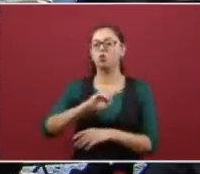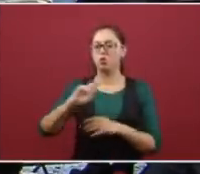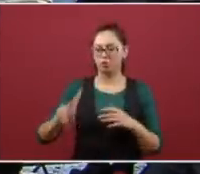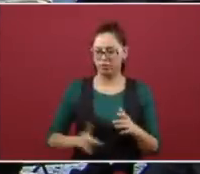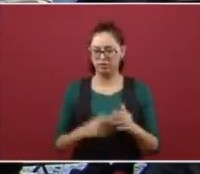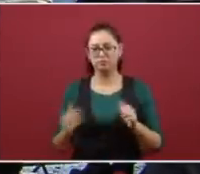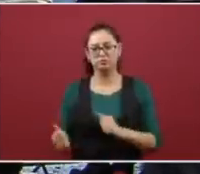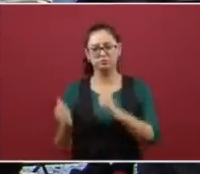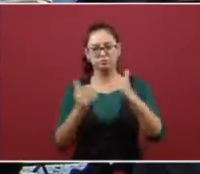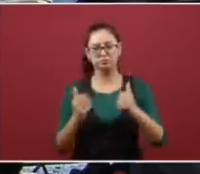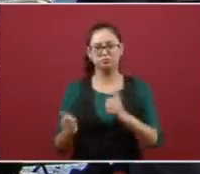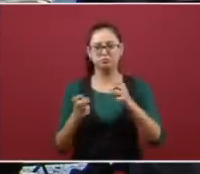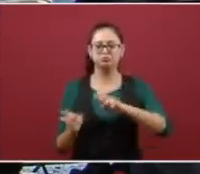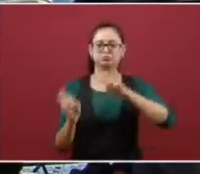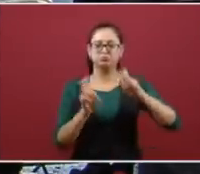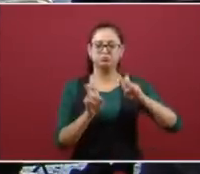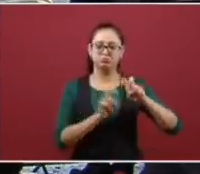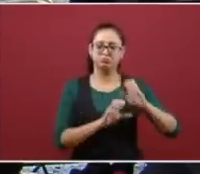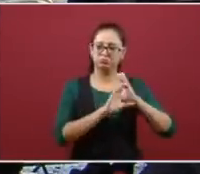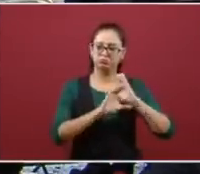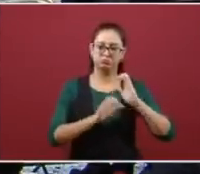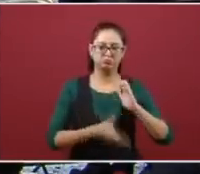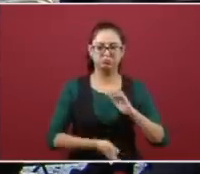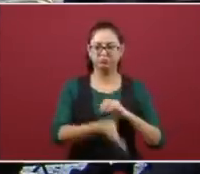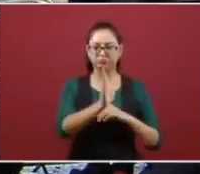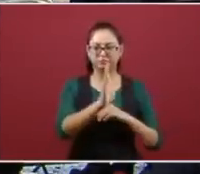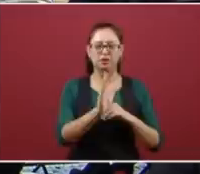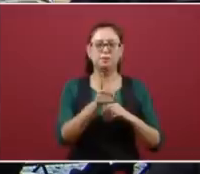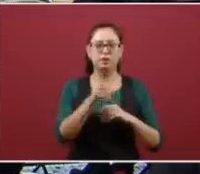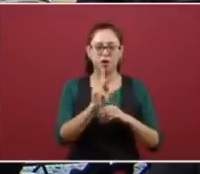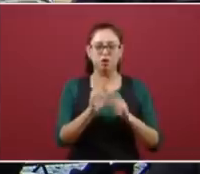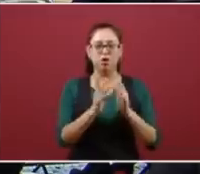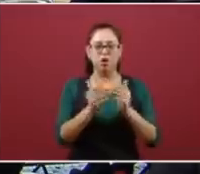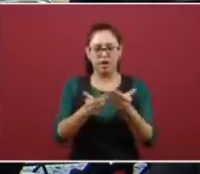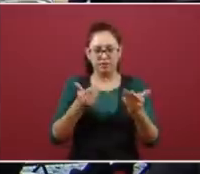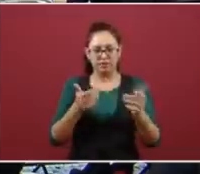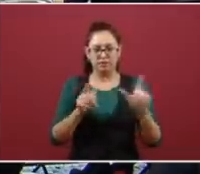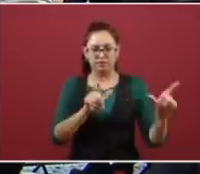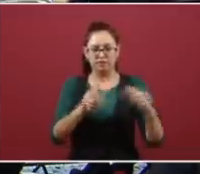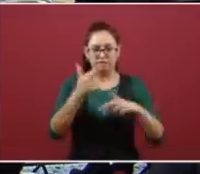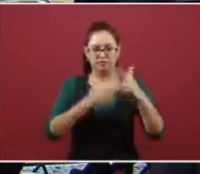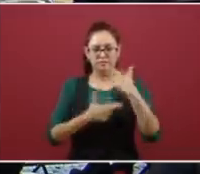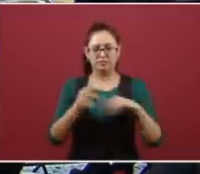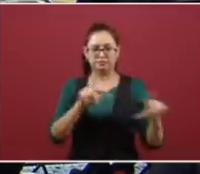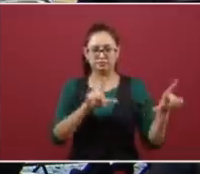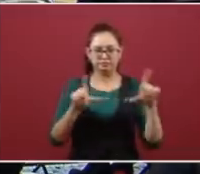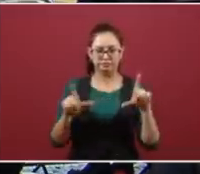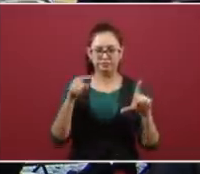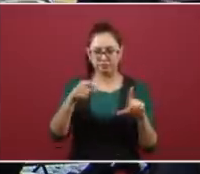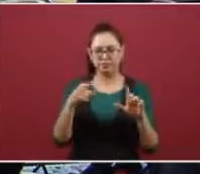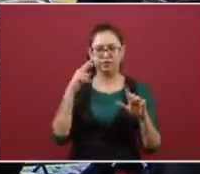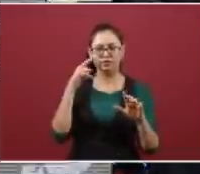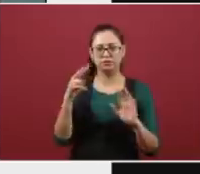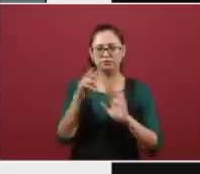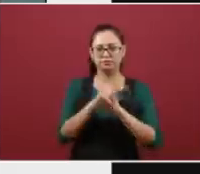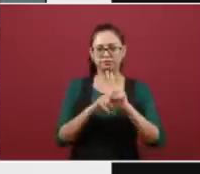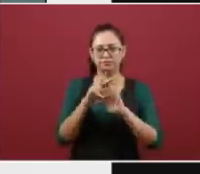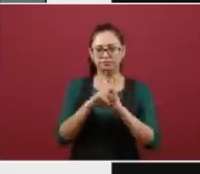siguiente bueno perdón de si le pueden regresar en este vídeo